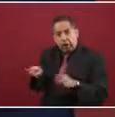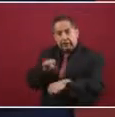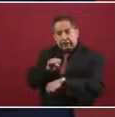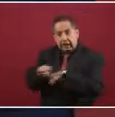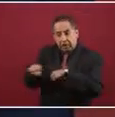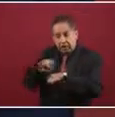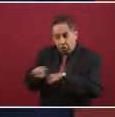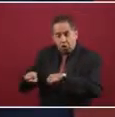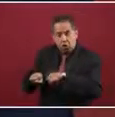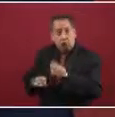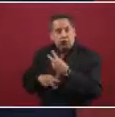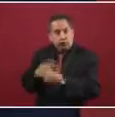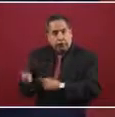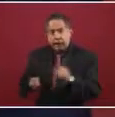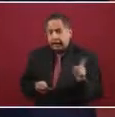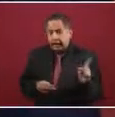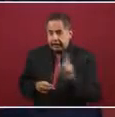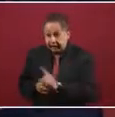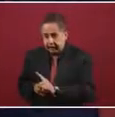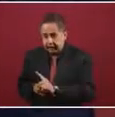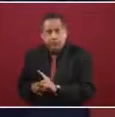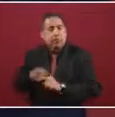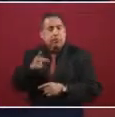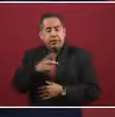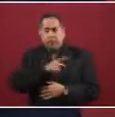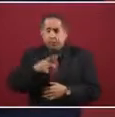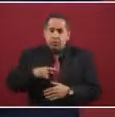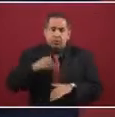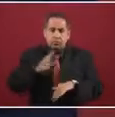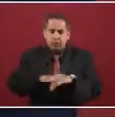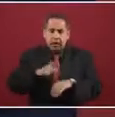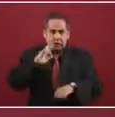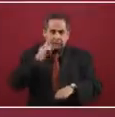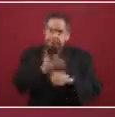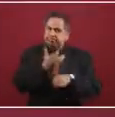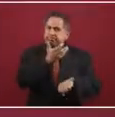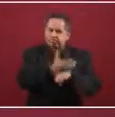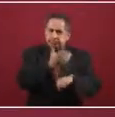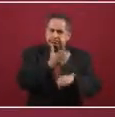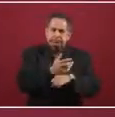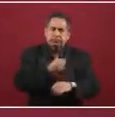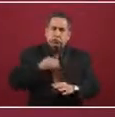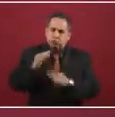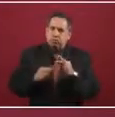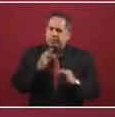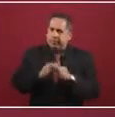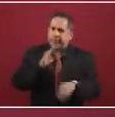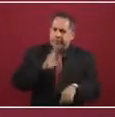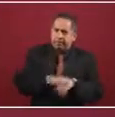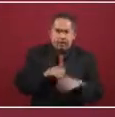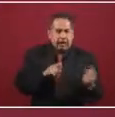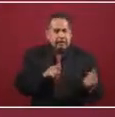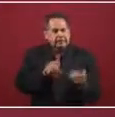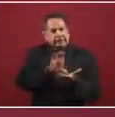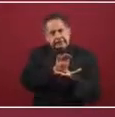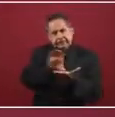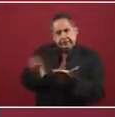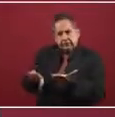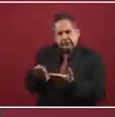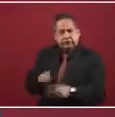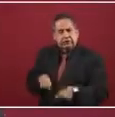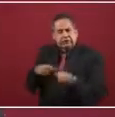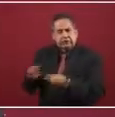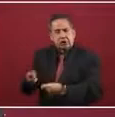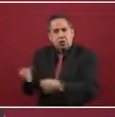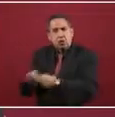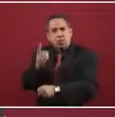pero necesitamos que haya una corresponsabilidad y un compromiso mayor de los Estados Unidos respecto a la inversión y a las oportunidades de desarrollo